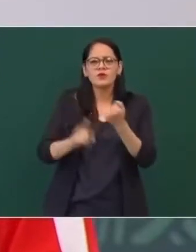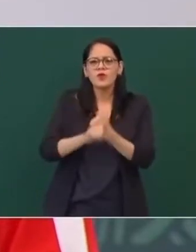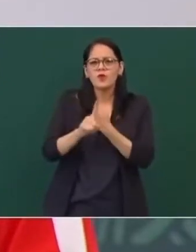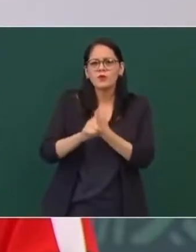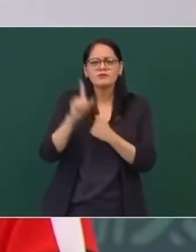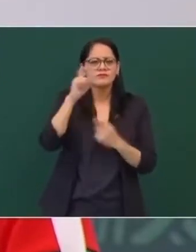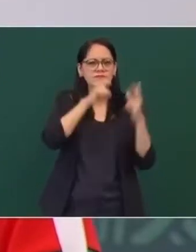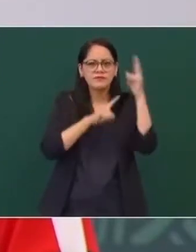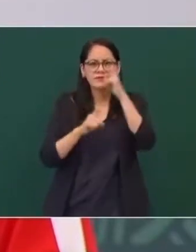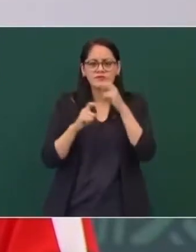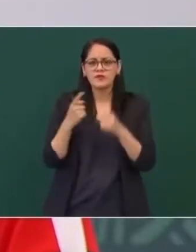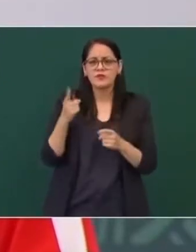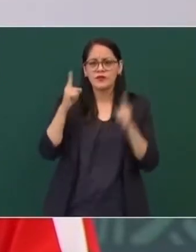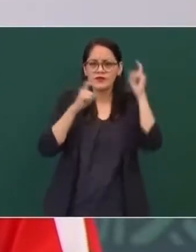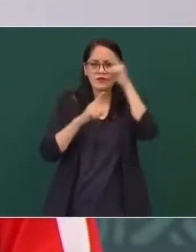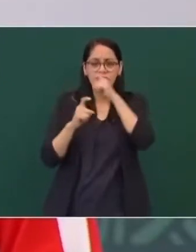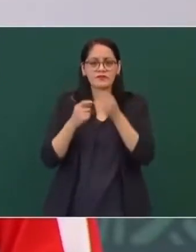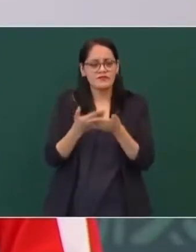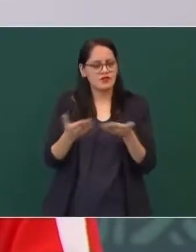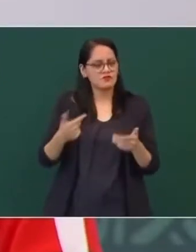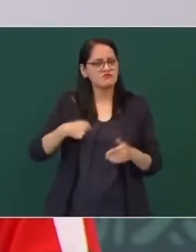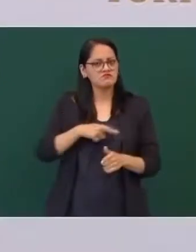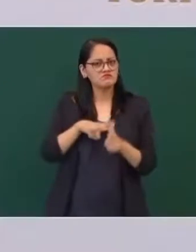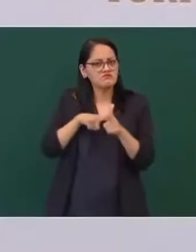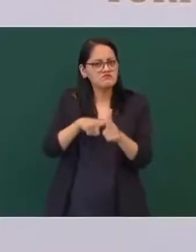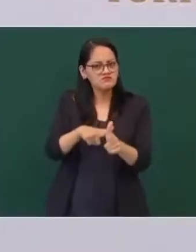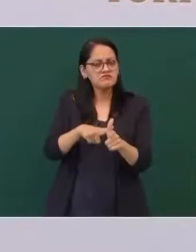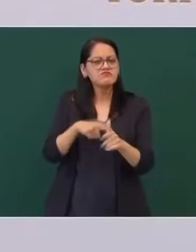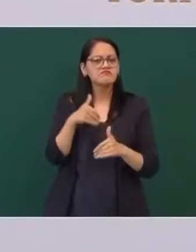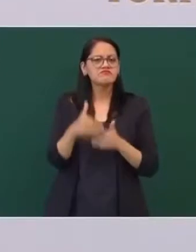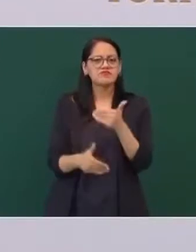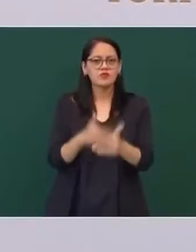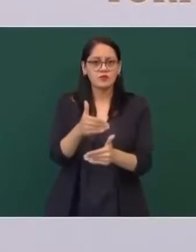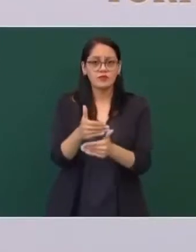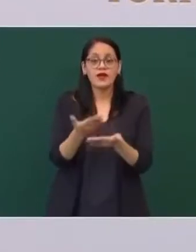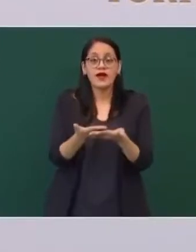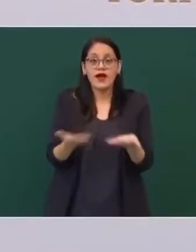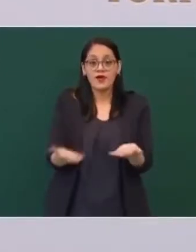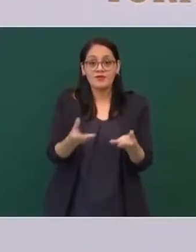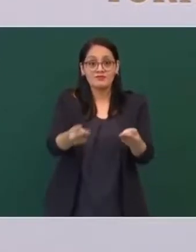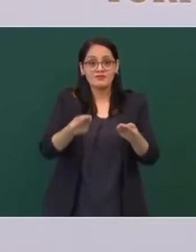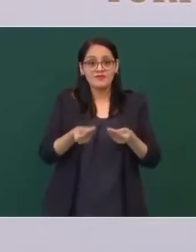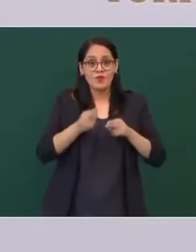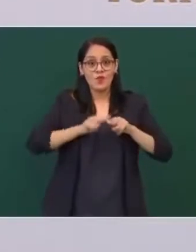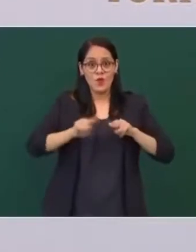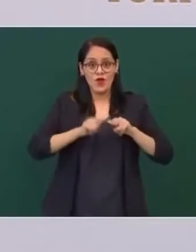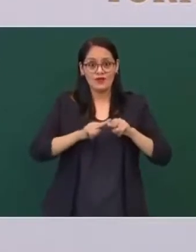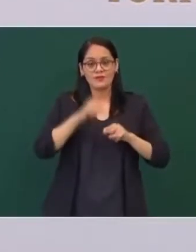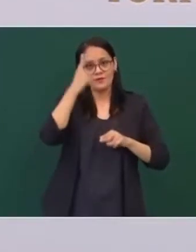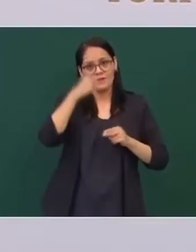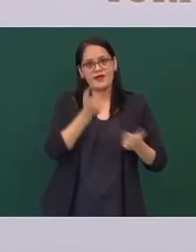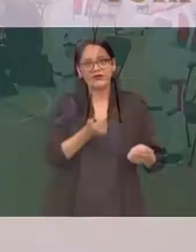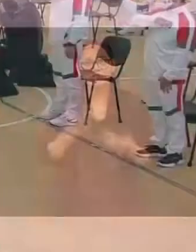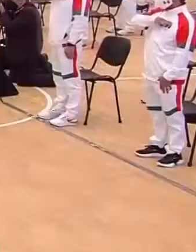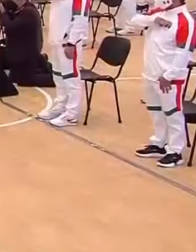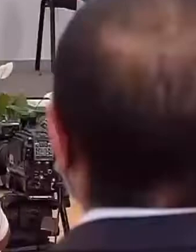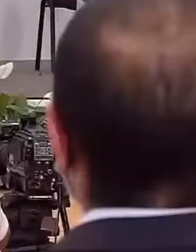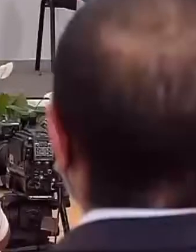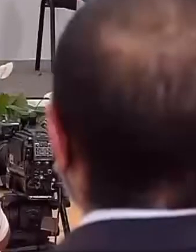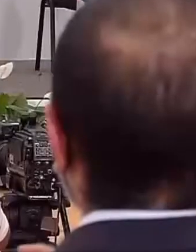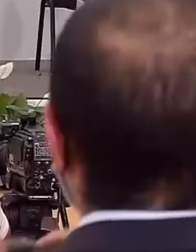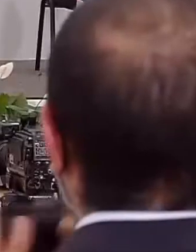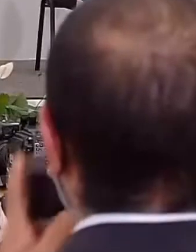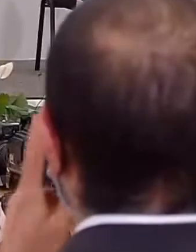trajo consigo, logramos salir adelante y conseguir nuestro boleto a los Juegos de la 32ª Olimpiada.